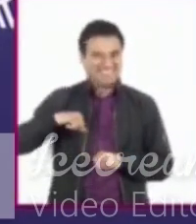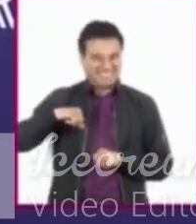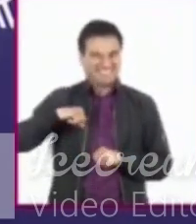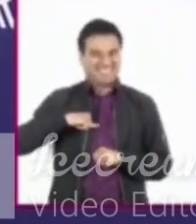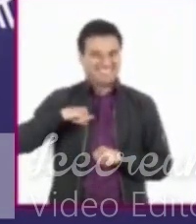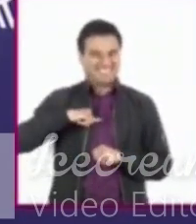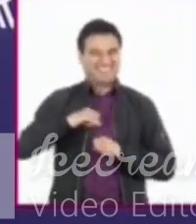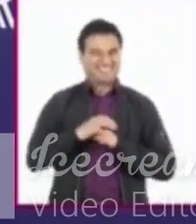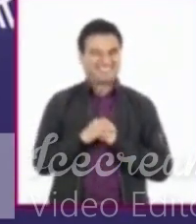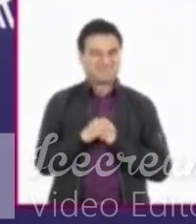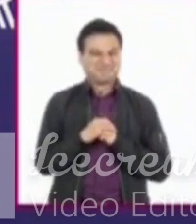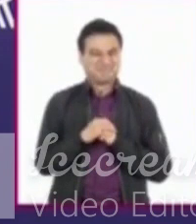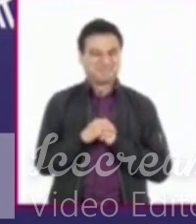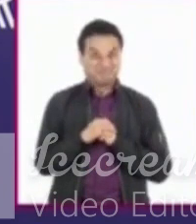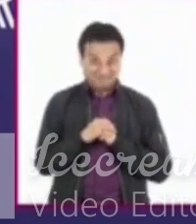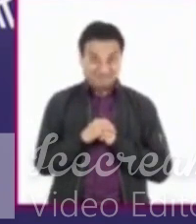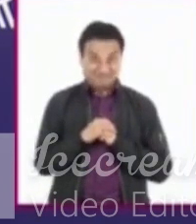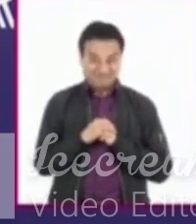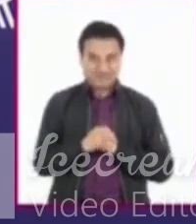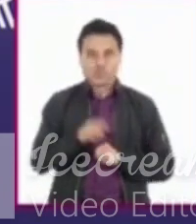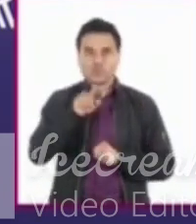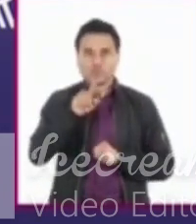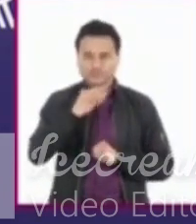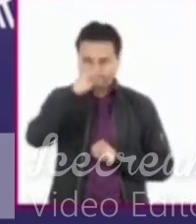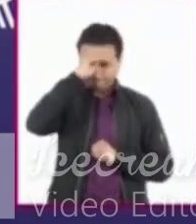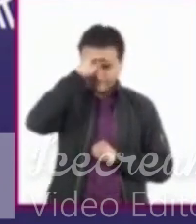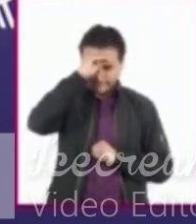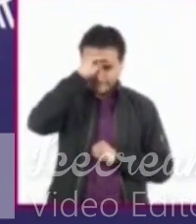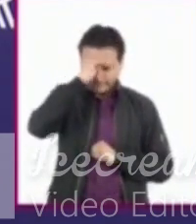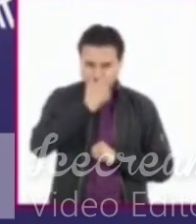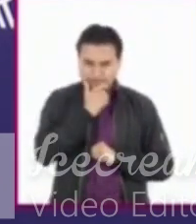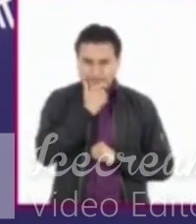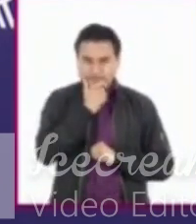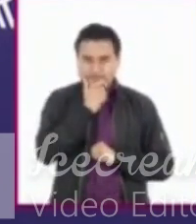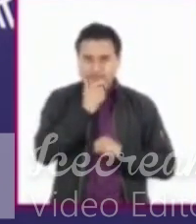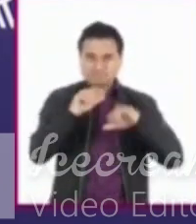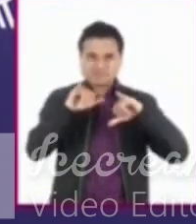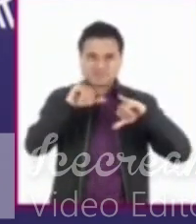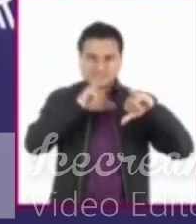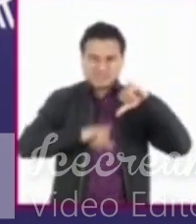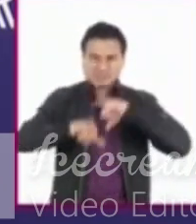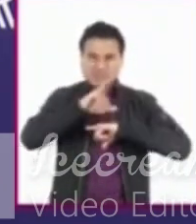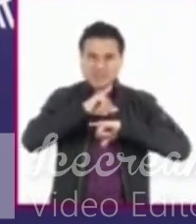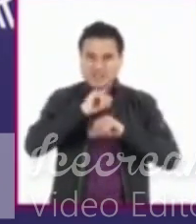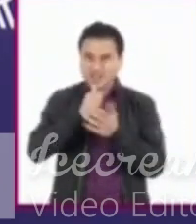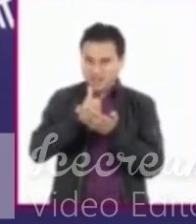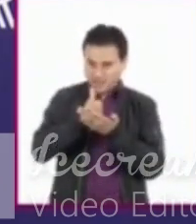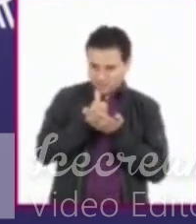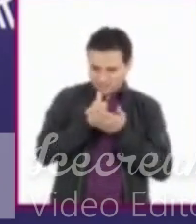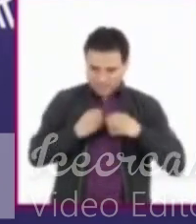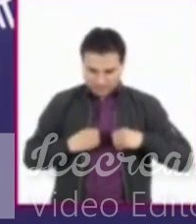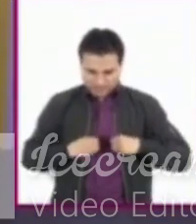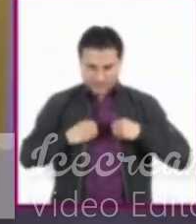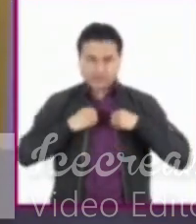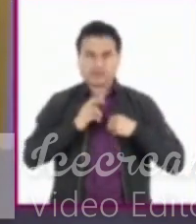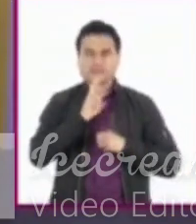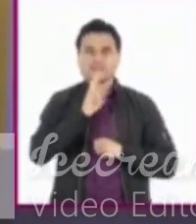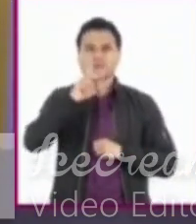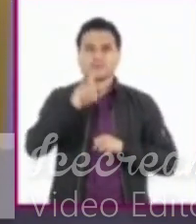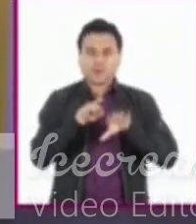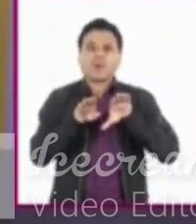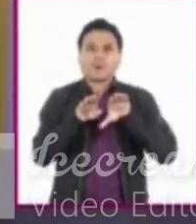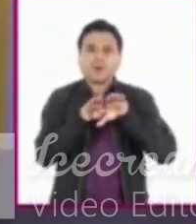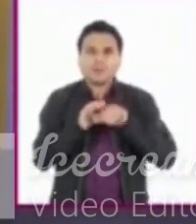inquietante reflexionar y analizar cómo contribuye o impacta la química para una mejor calidad de vida.